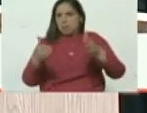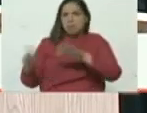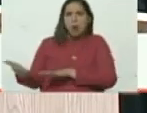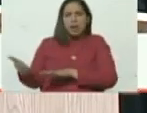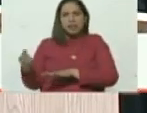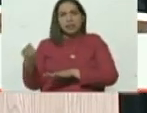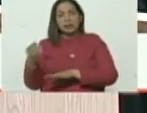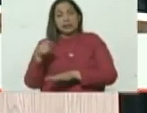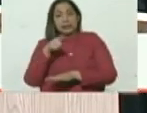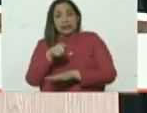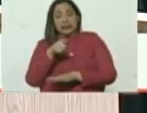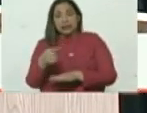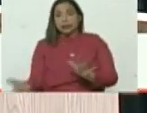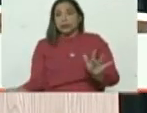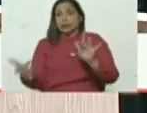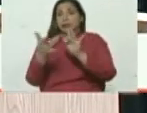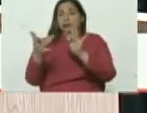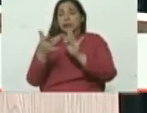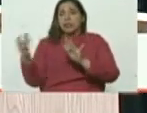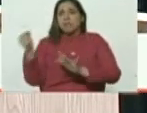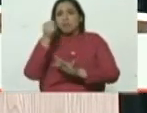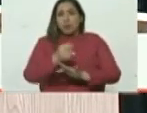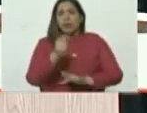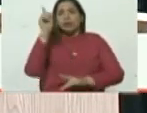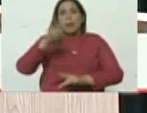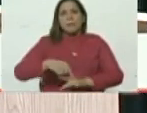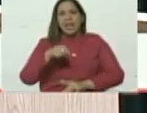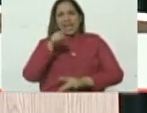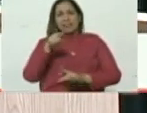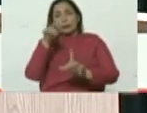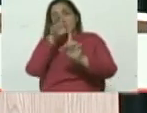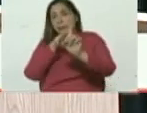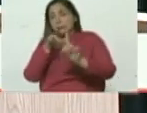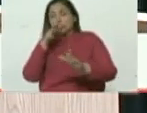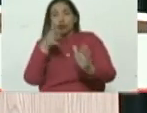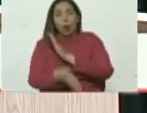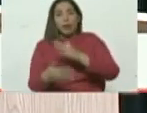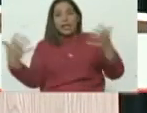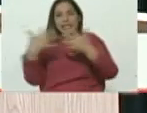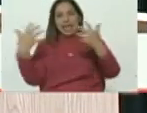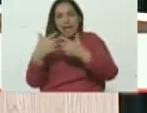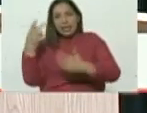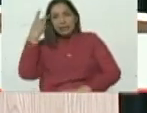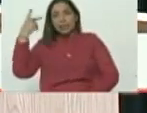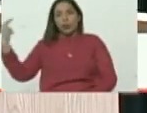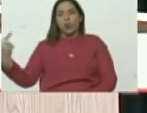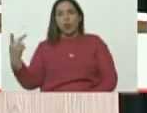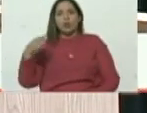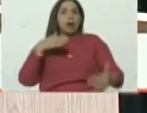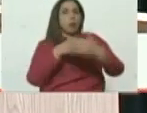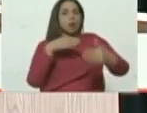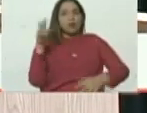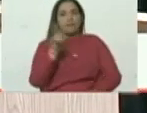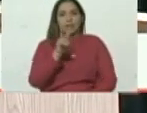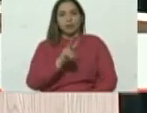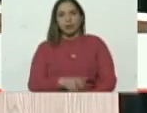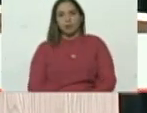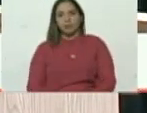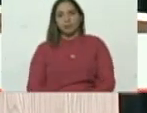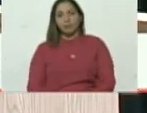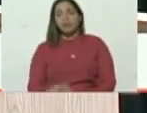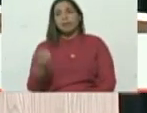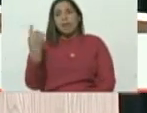magnicidio, está directamente impuesta también por esa matriz brutal de guerra psicológica contra Venezuela.